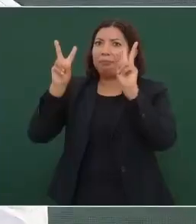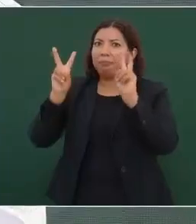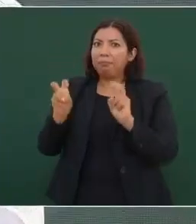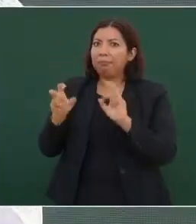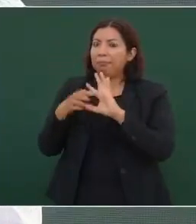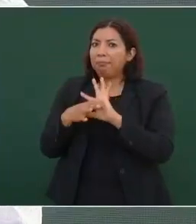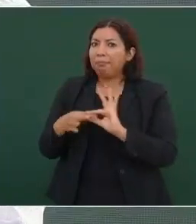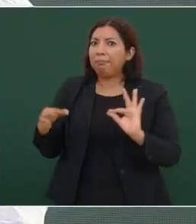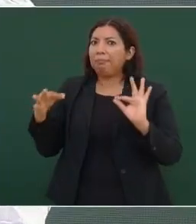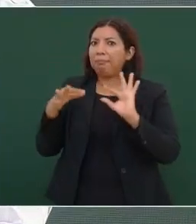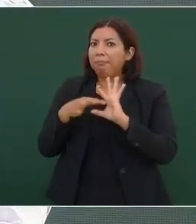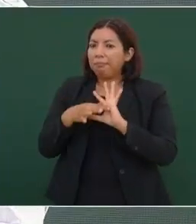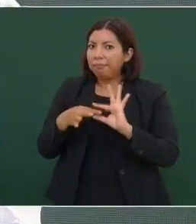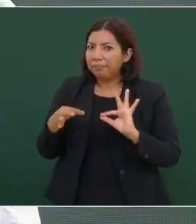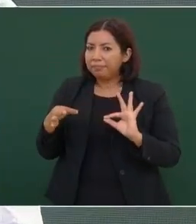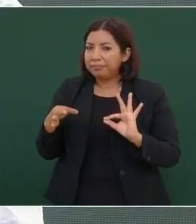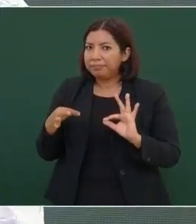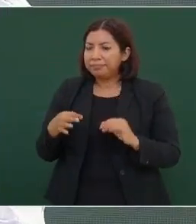porque